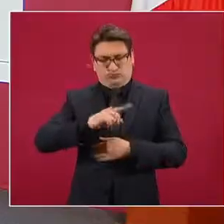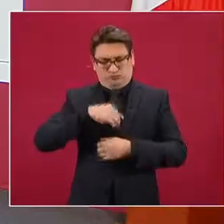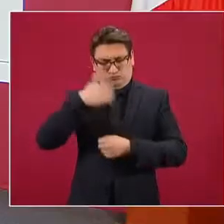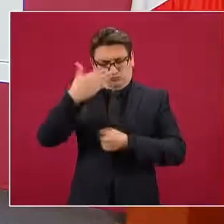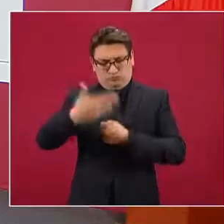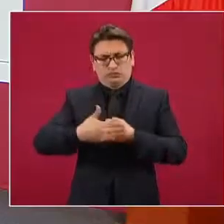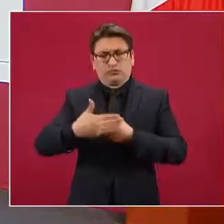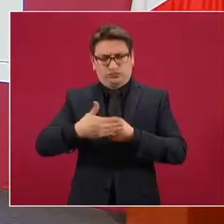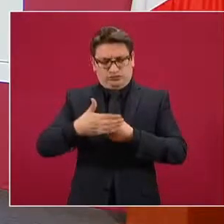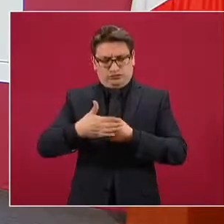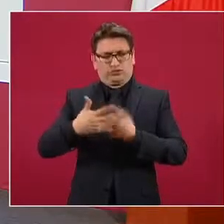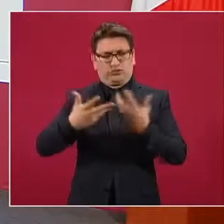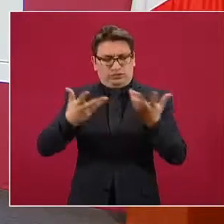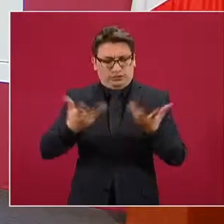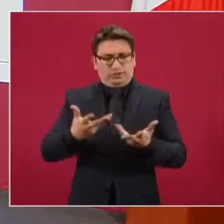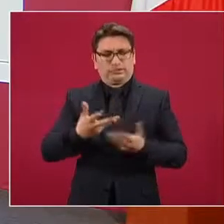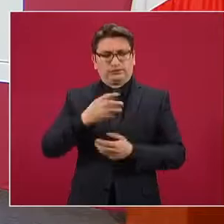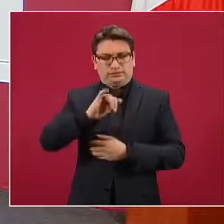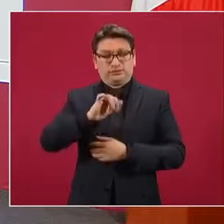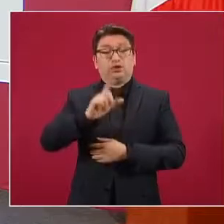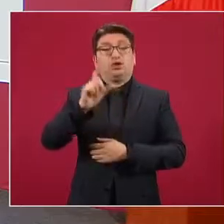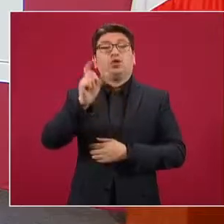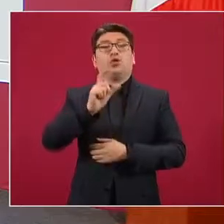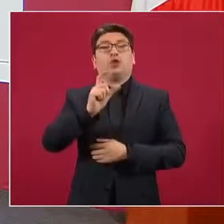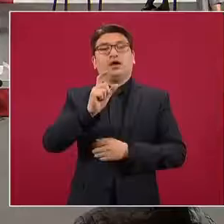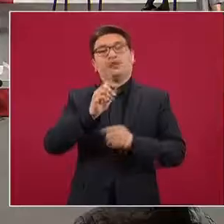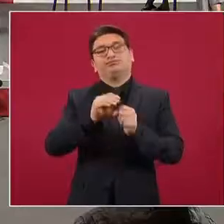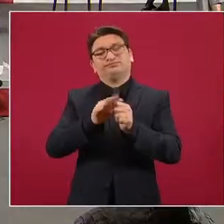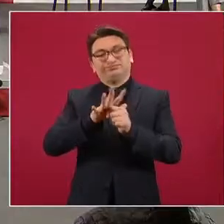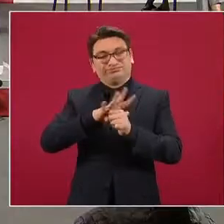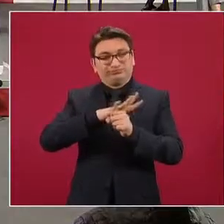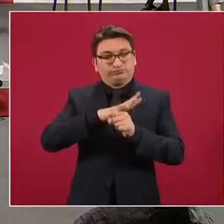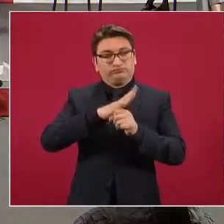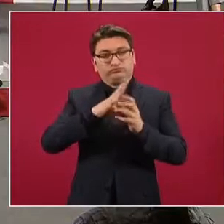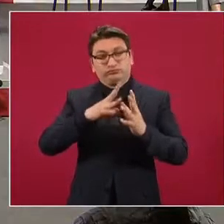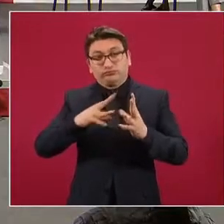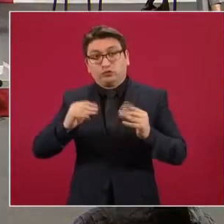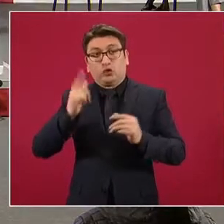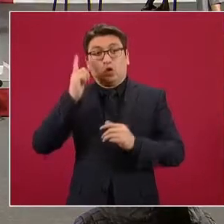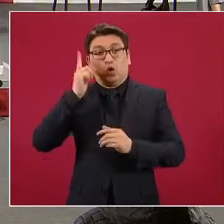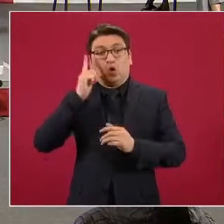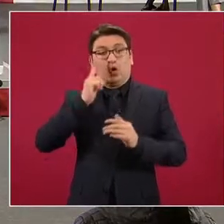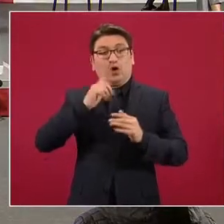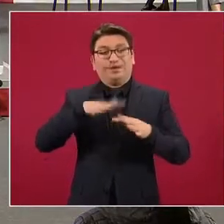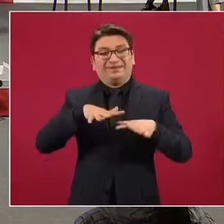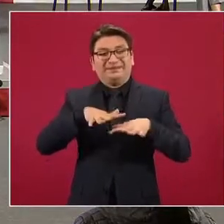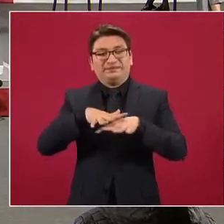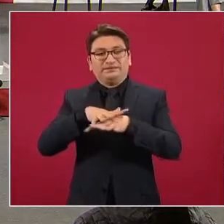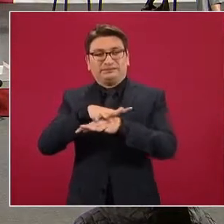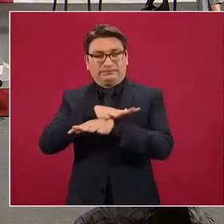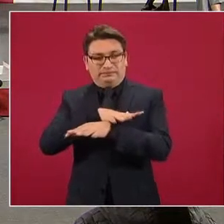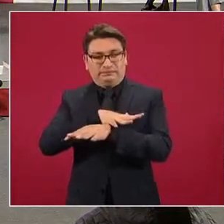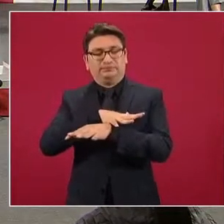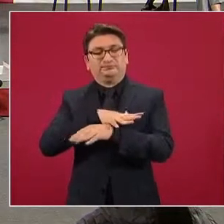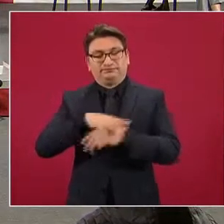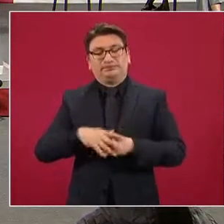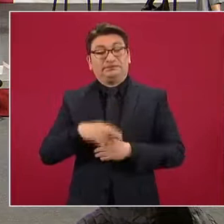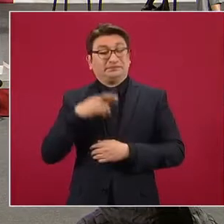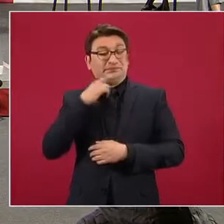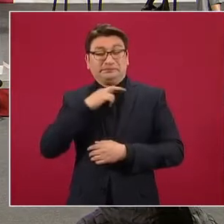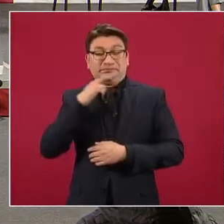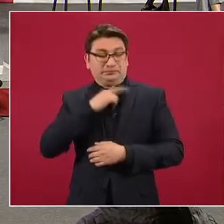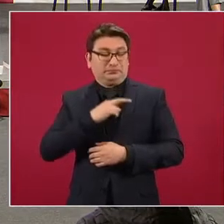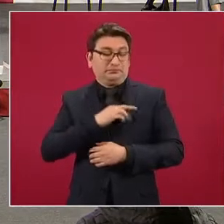lo vamos a realizar cuando las circunstancias, espero que sea pronto, nos permitan